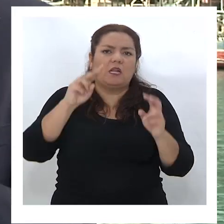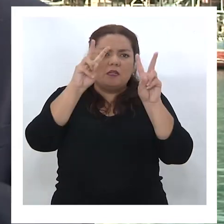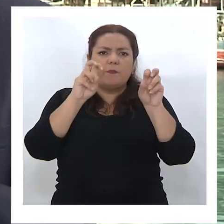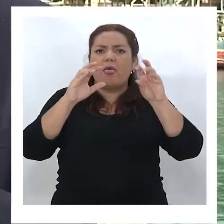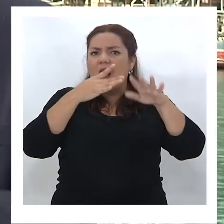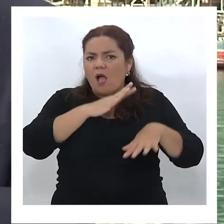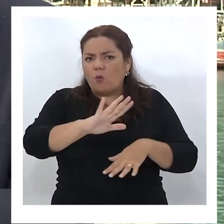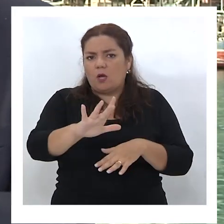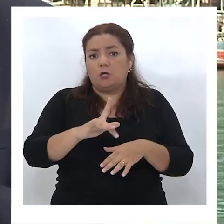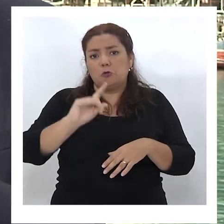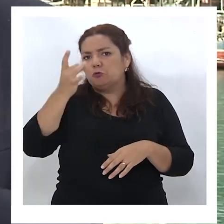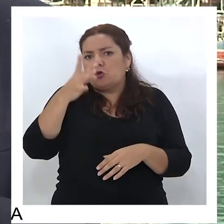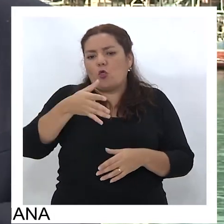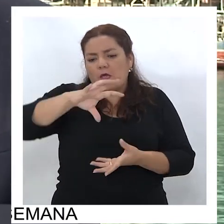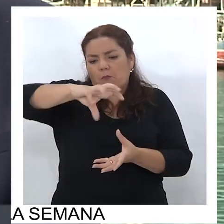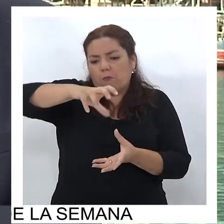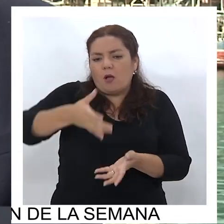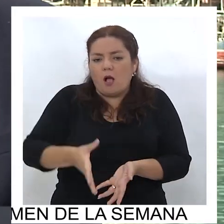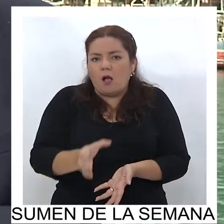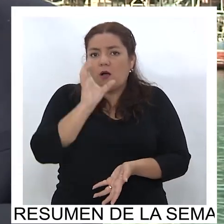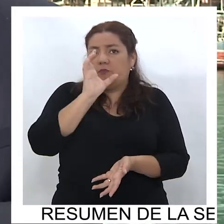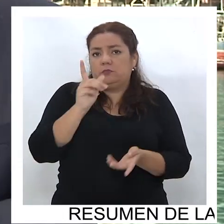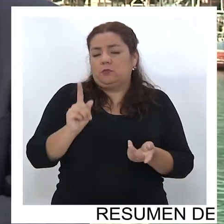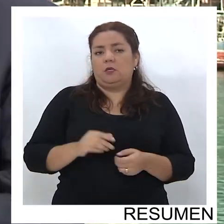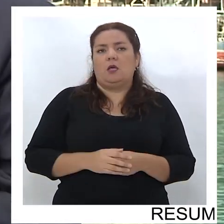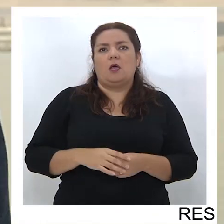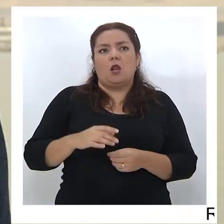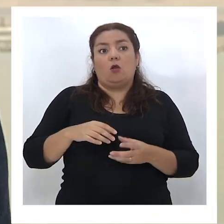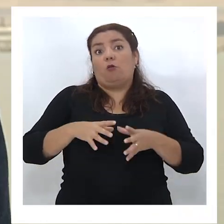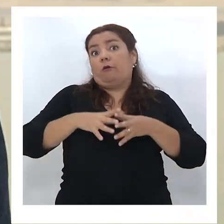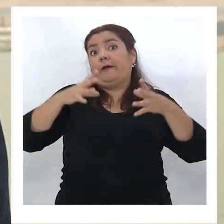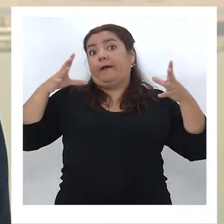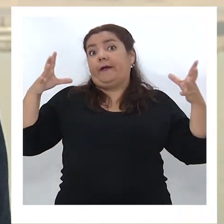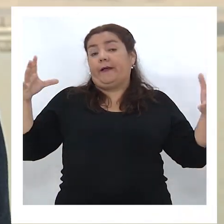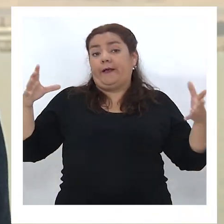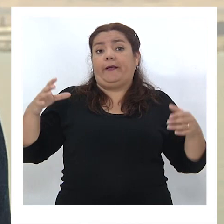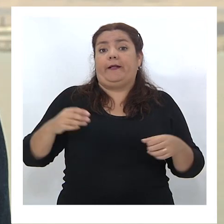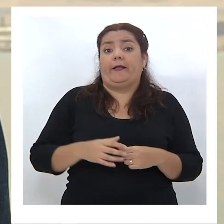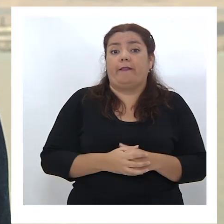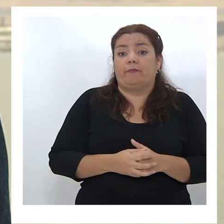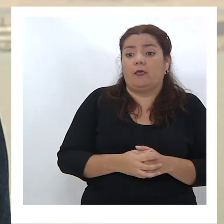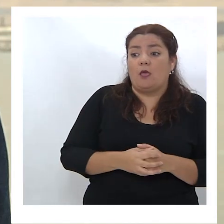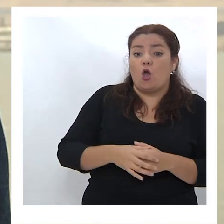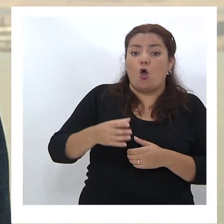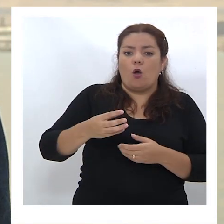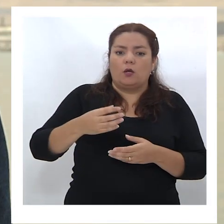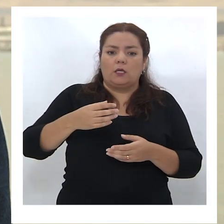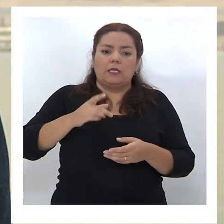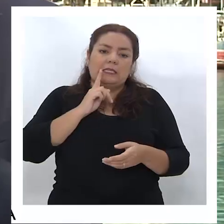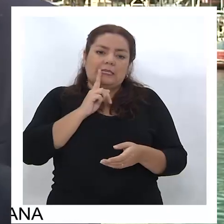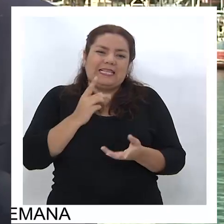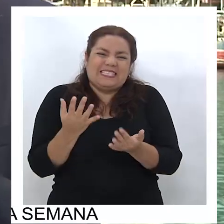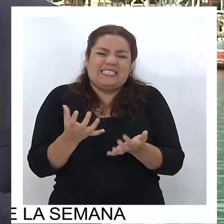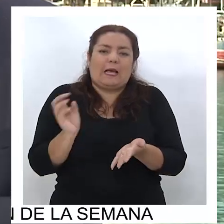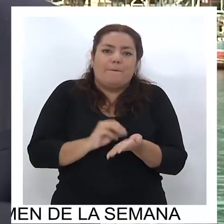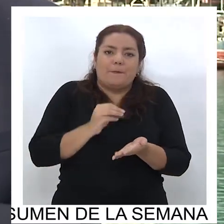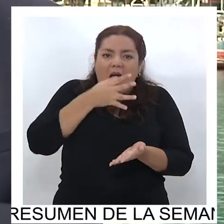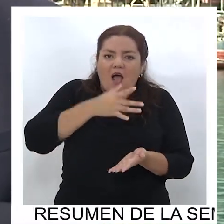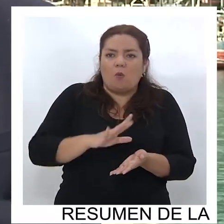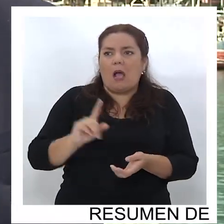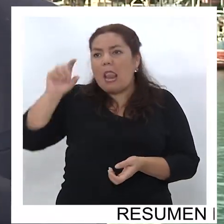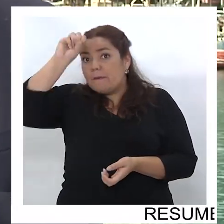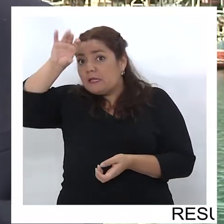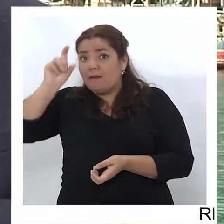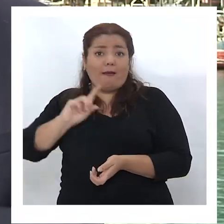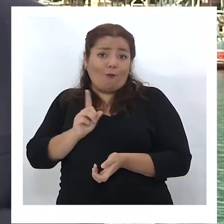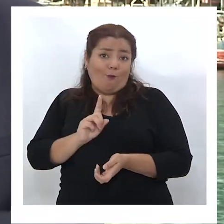porque normalmente los grandes consumidores de agua, contrariamente a lo que se piensa, no es la minería, es la agricultura. De la agricultura, sí. Y ahí tiene a los detentadores de